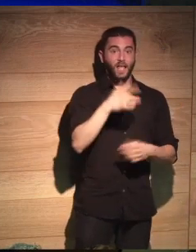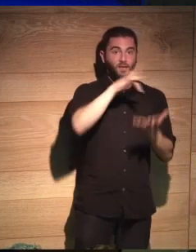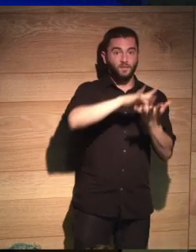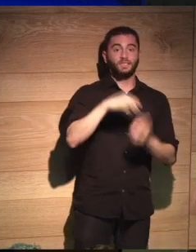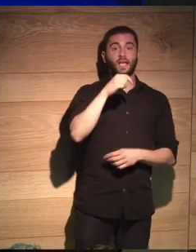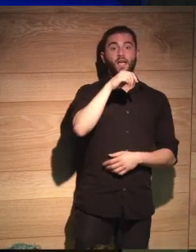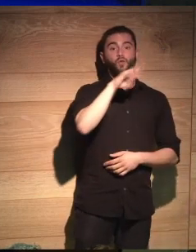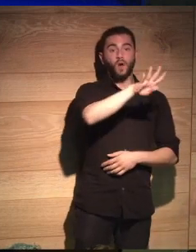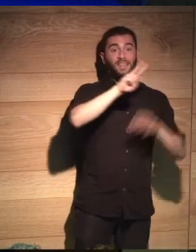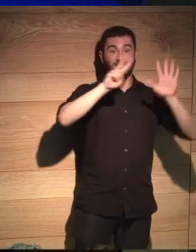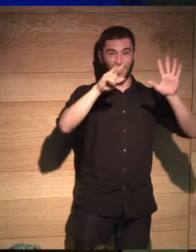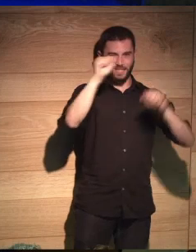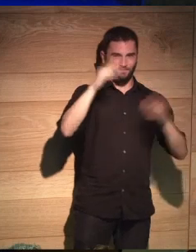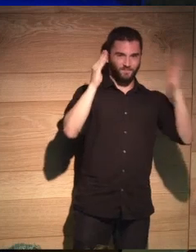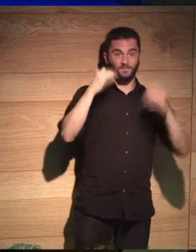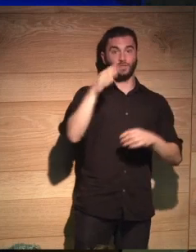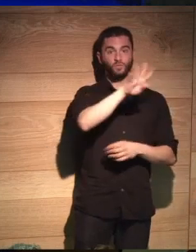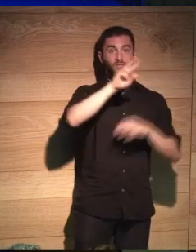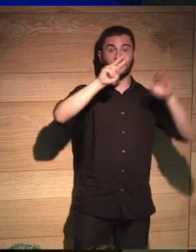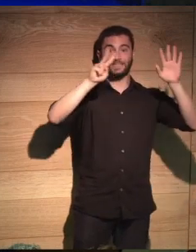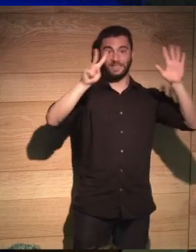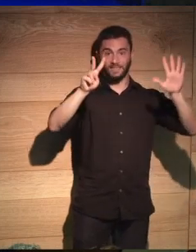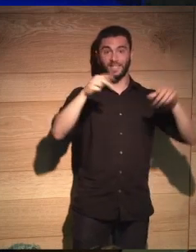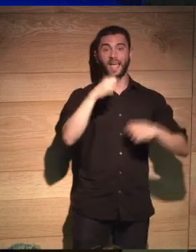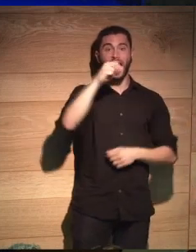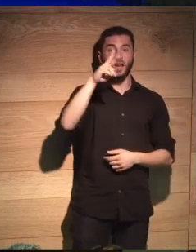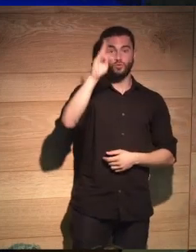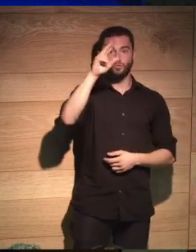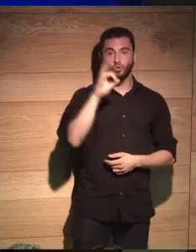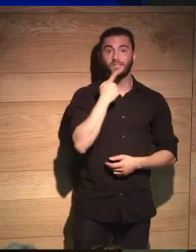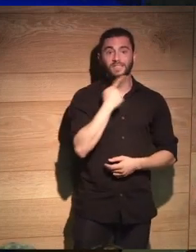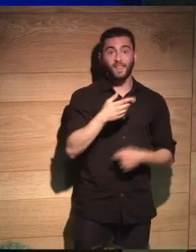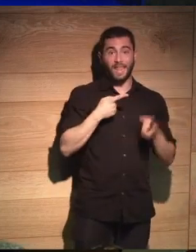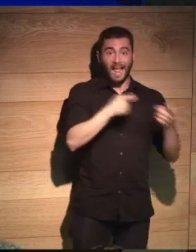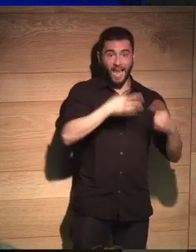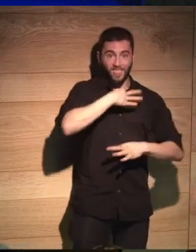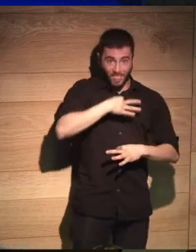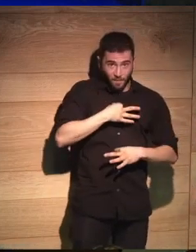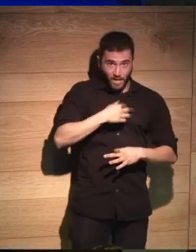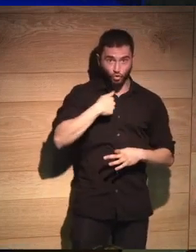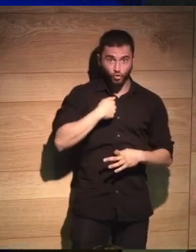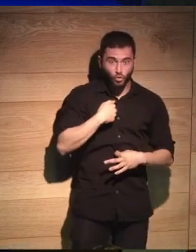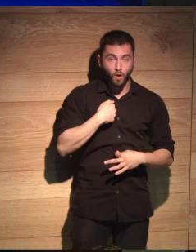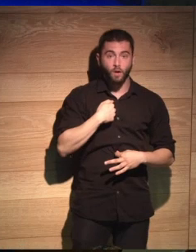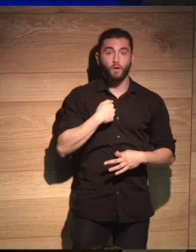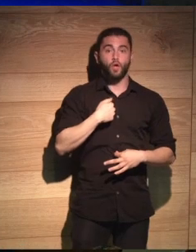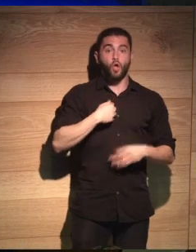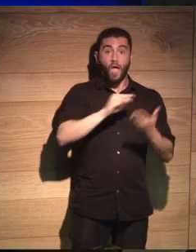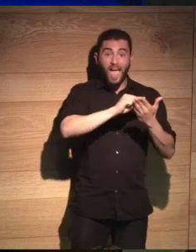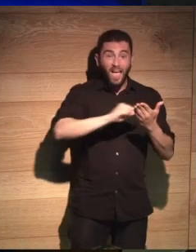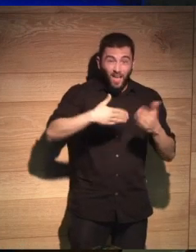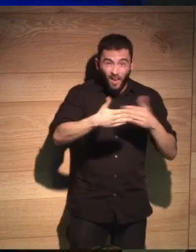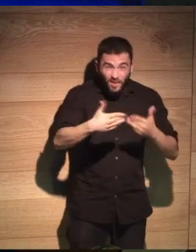año 47, Arturo decía que sin la guerra civil yo no hubiera sido un